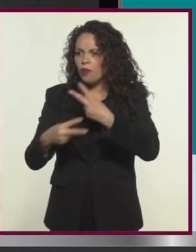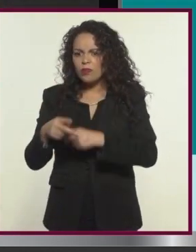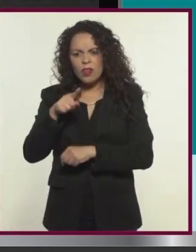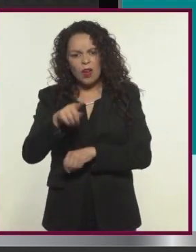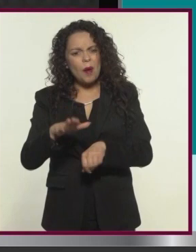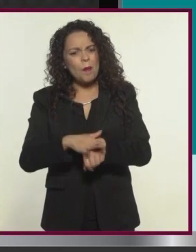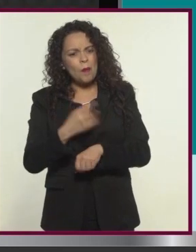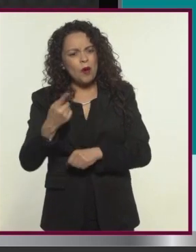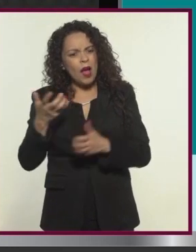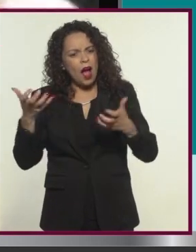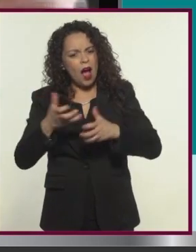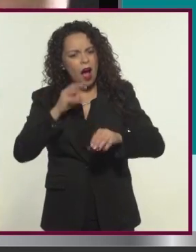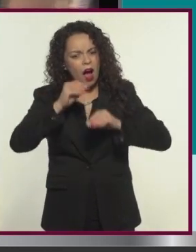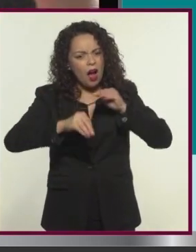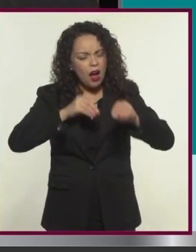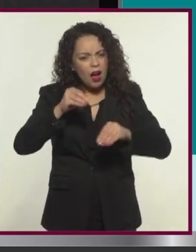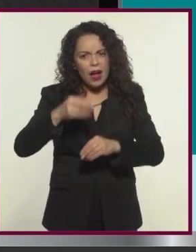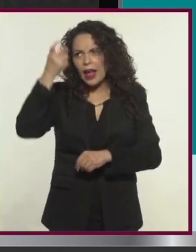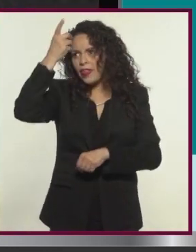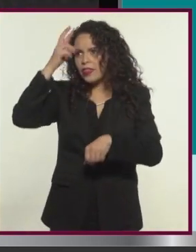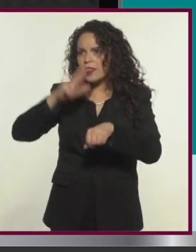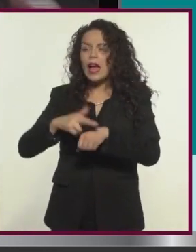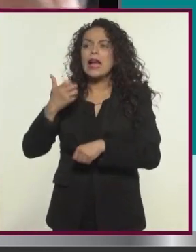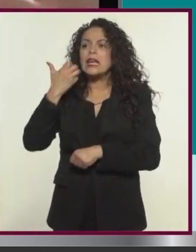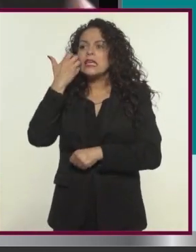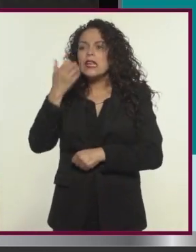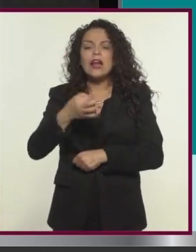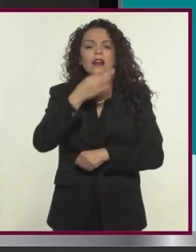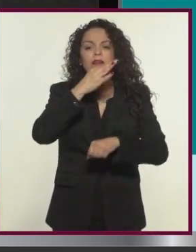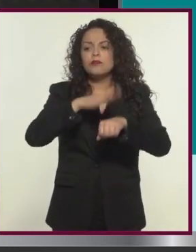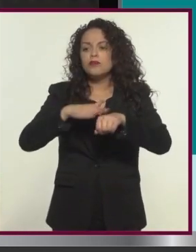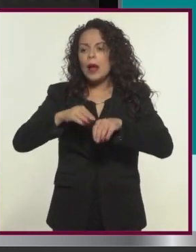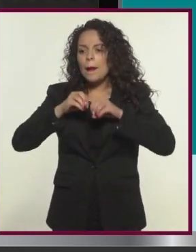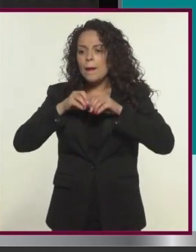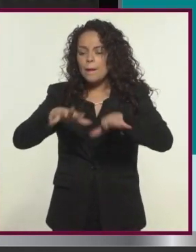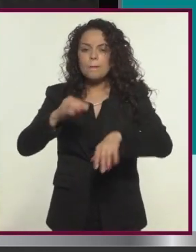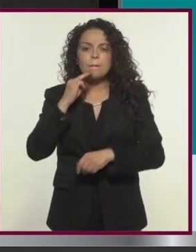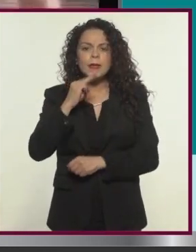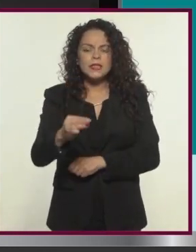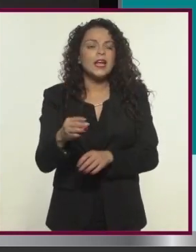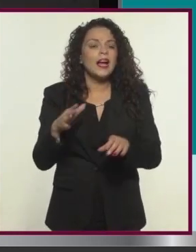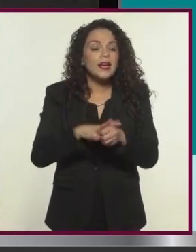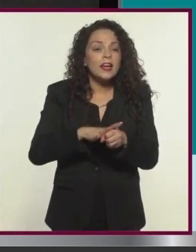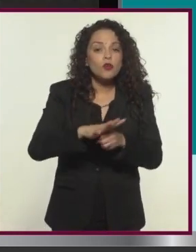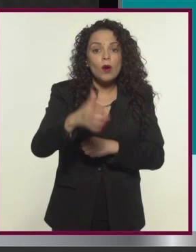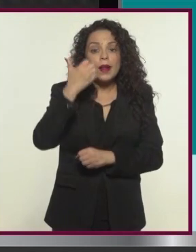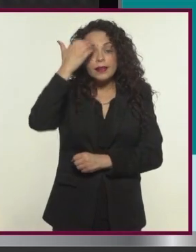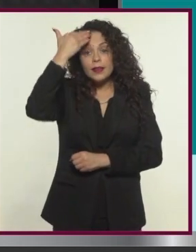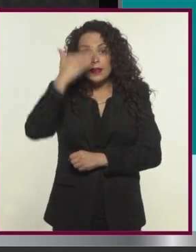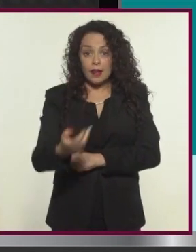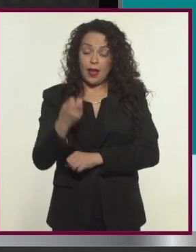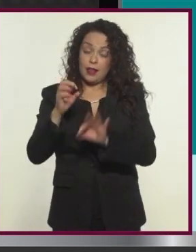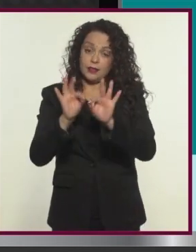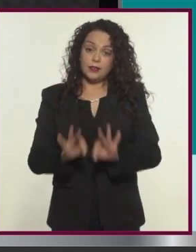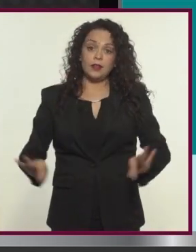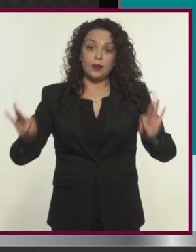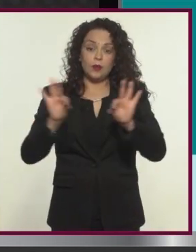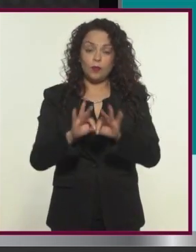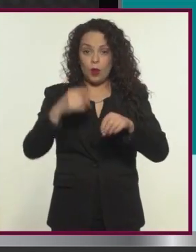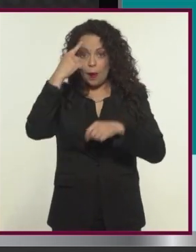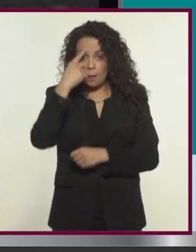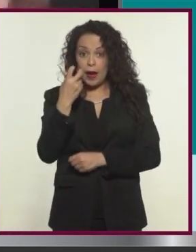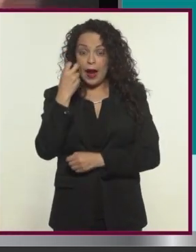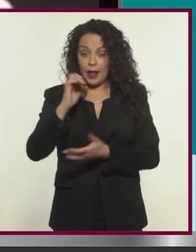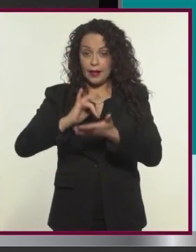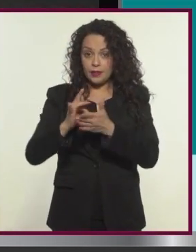qué se creó una obra, cuáles eran las inquietudes del guionista, del director, del creador. Entonces sí es muy importante el